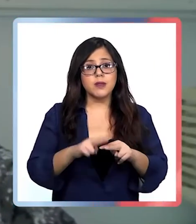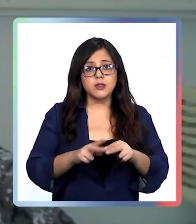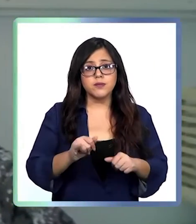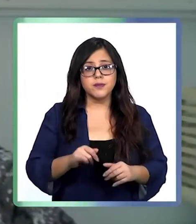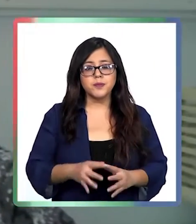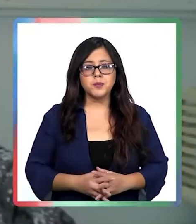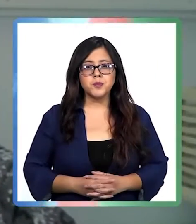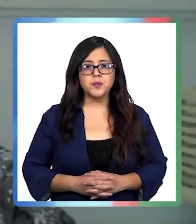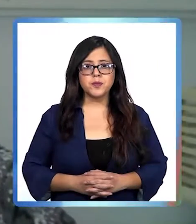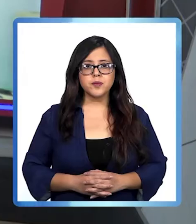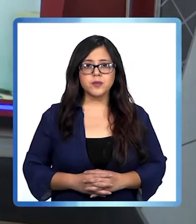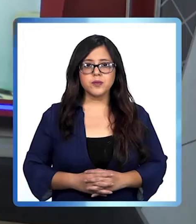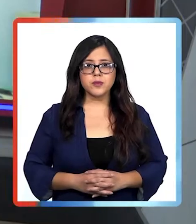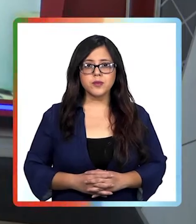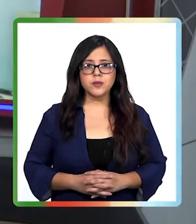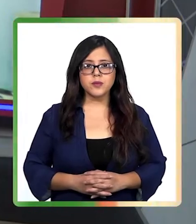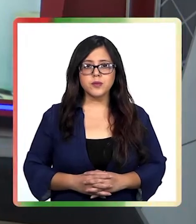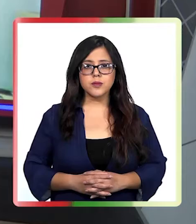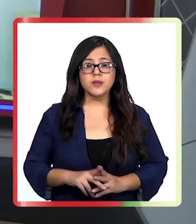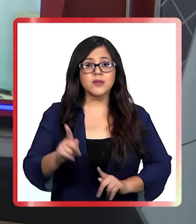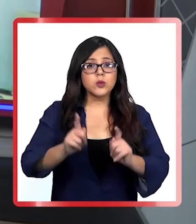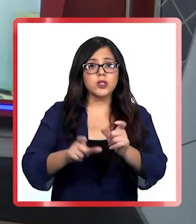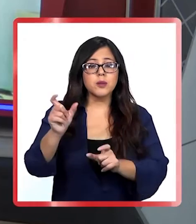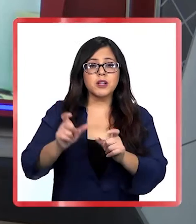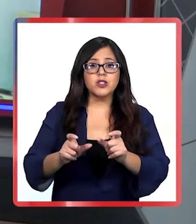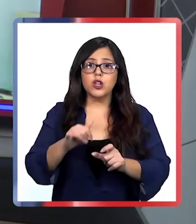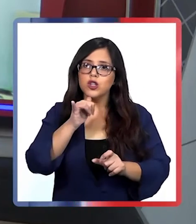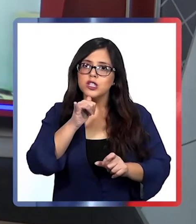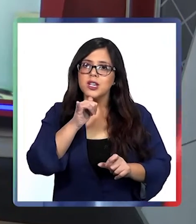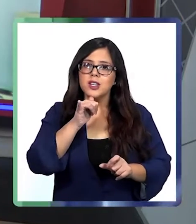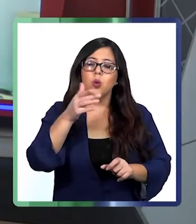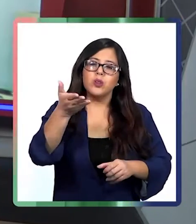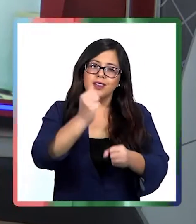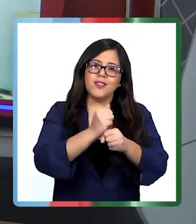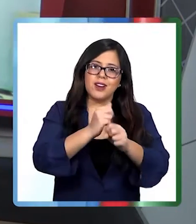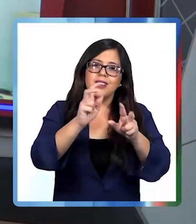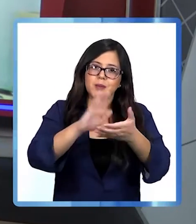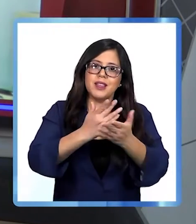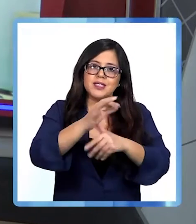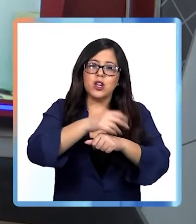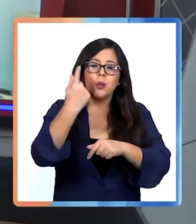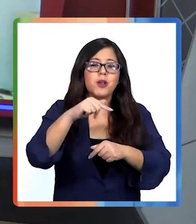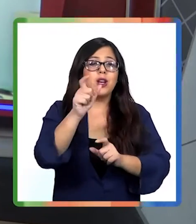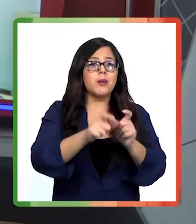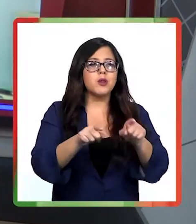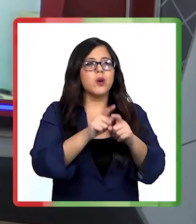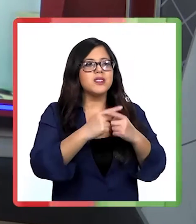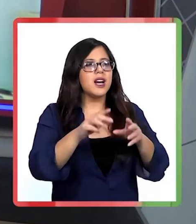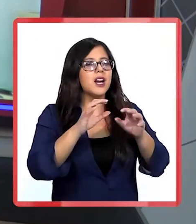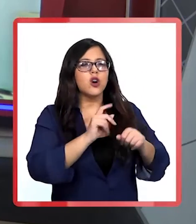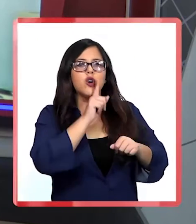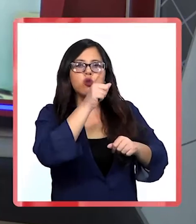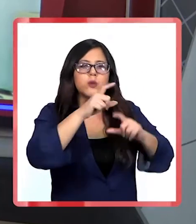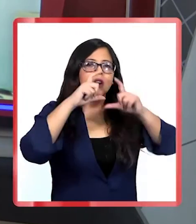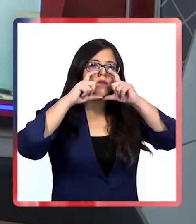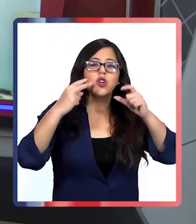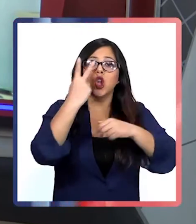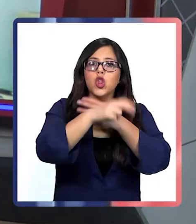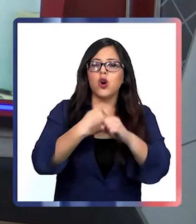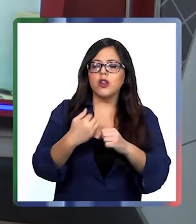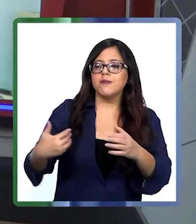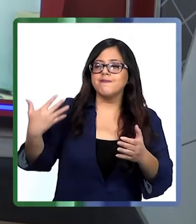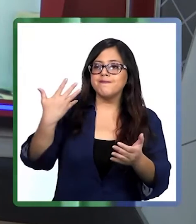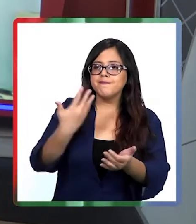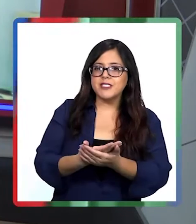todas maneras. Es que hay algunas personas, no sé si le ha pasado, doctora, bueno, usted trabaja en salud, está más habituada a la mascarilla, pero llevamos 2